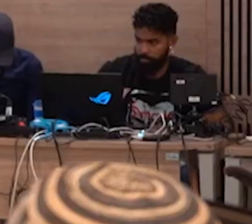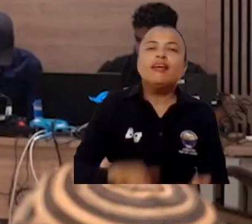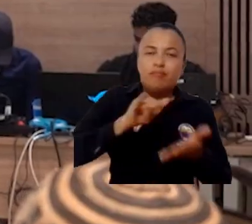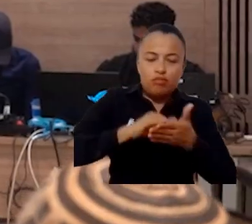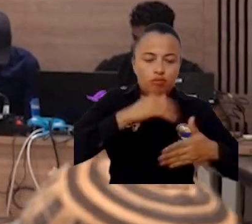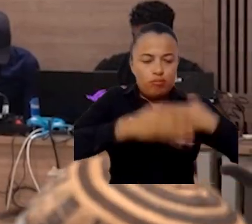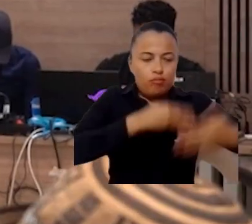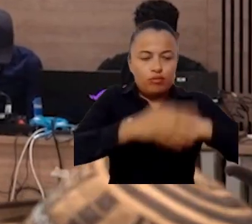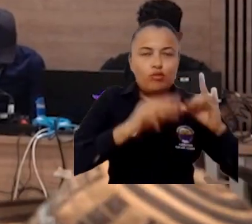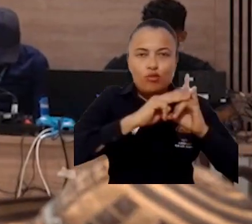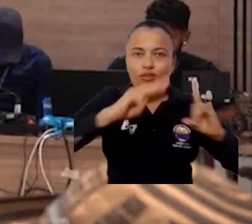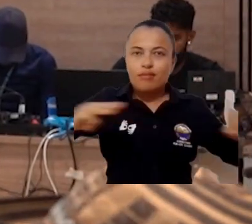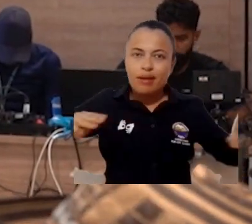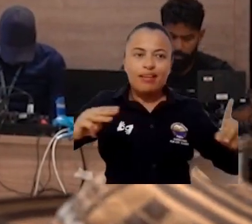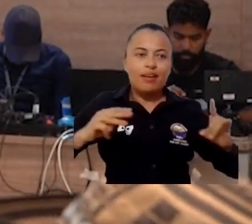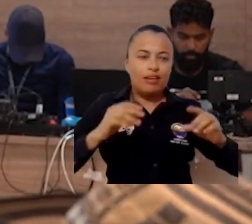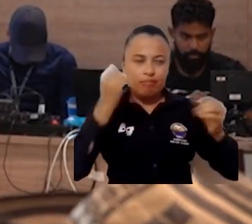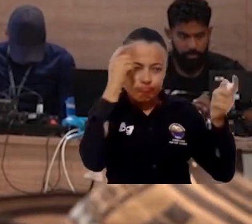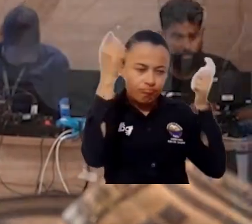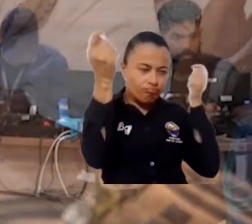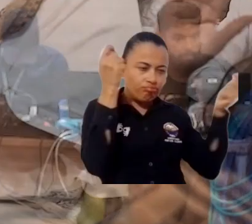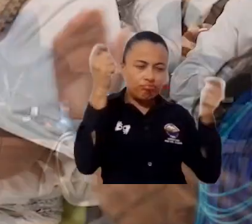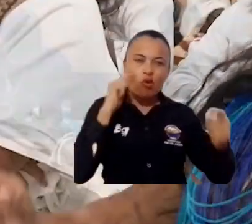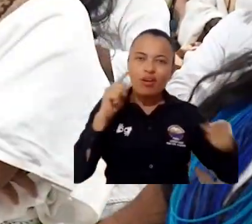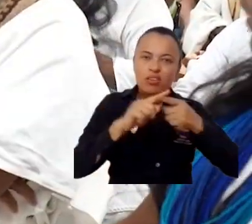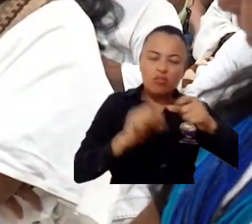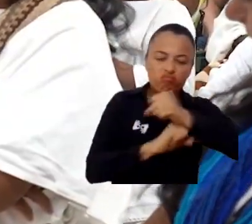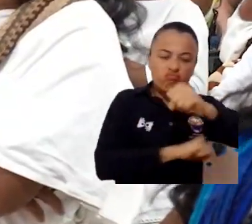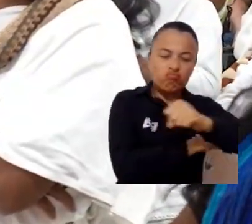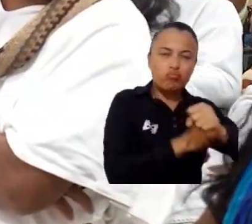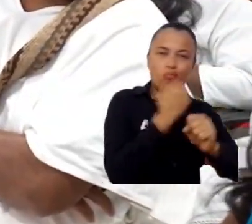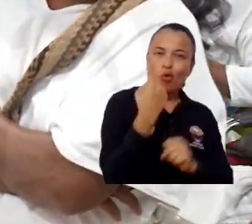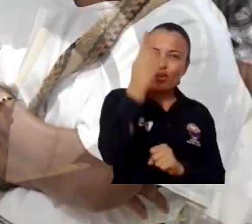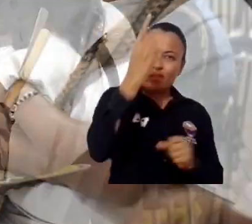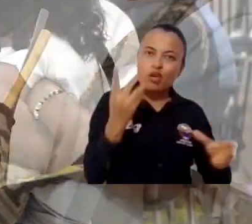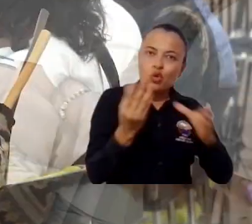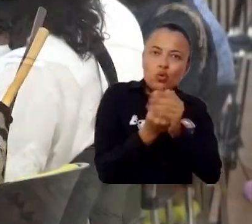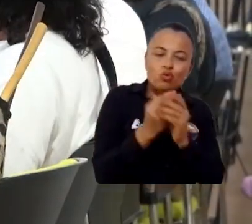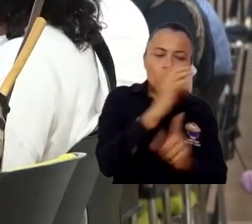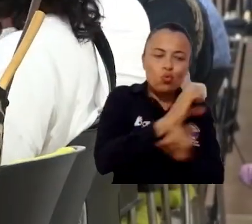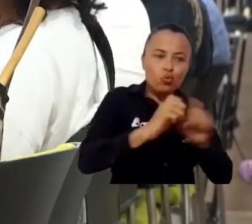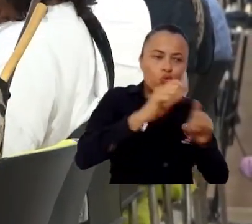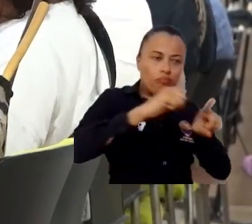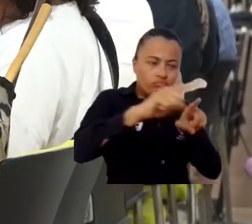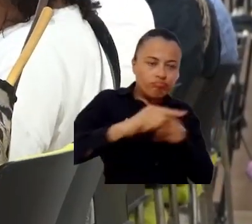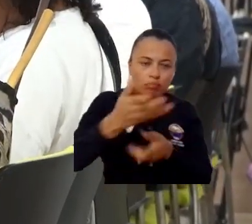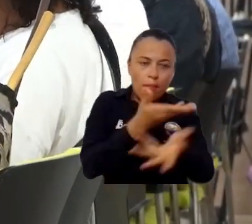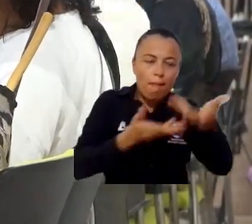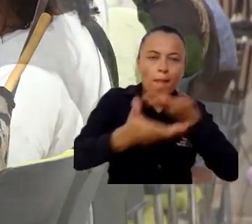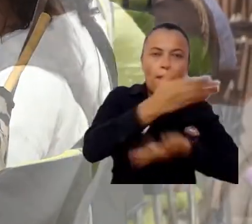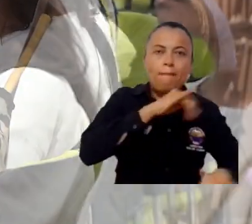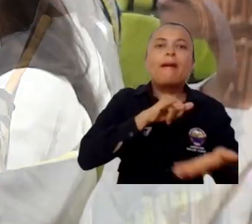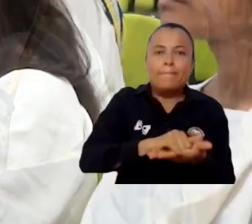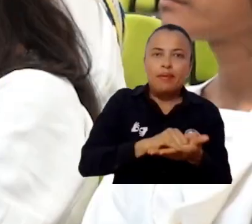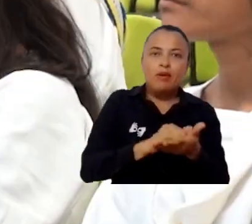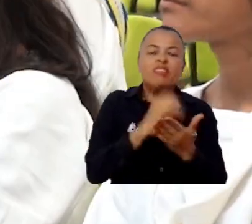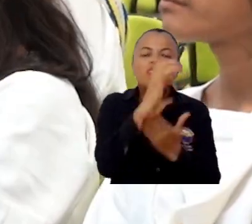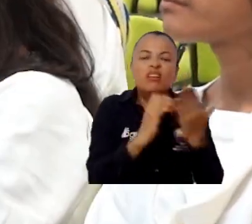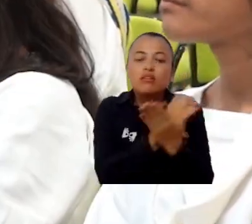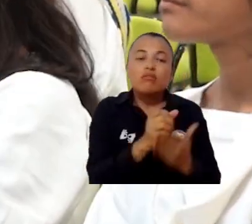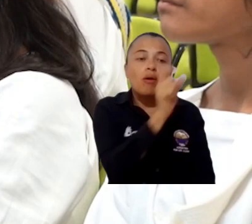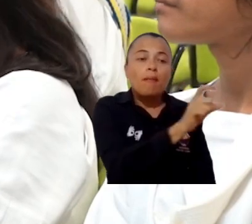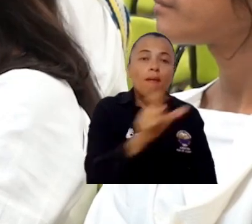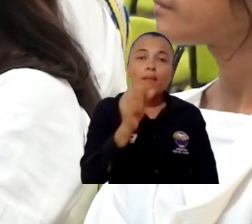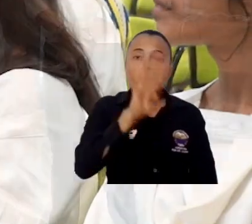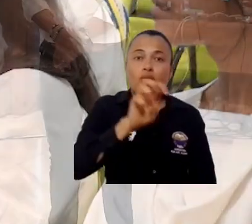Así avanza Unimagdalena en la implementación de estrategias para fortalecer su política de inclusión e interculturalidad con la